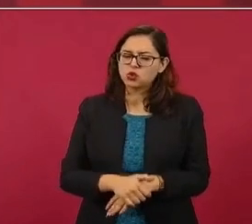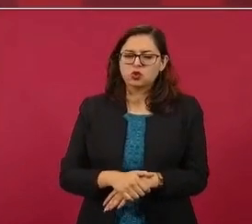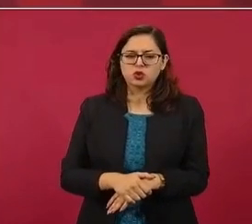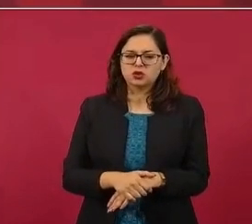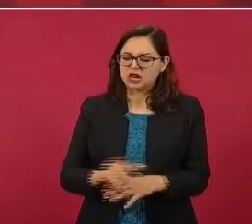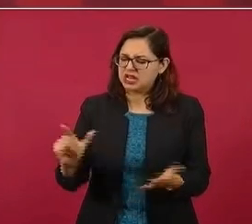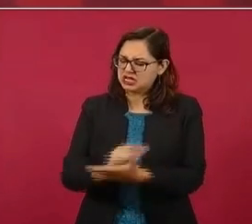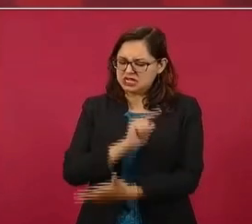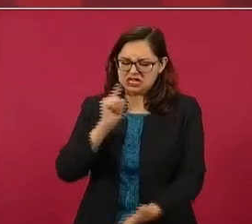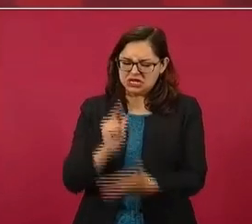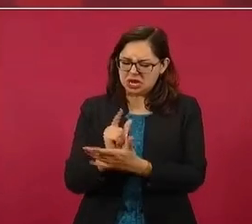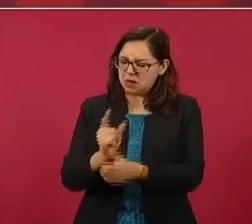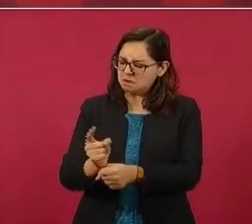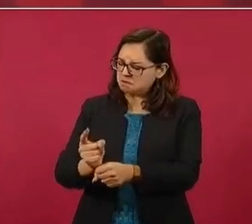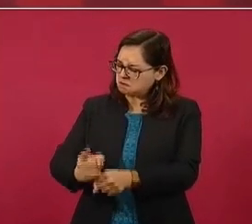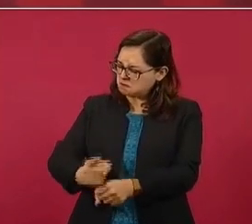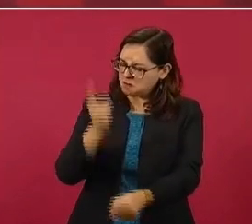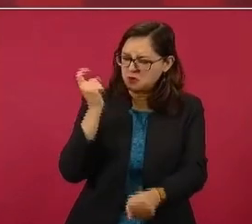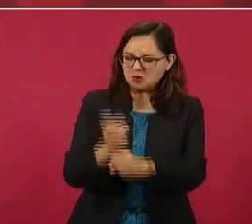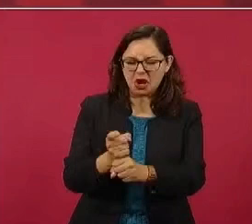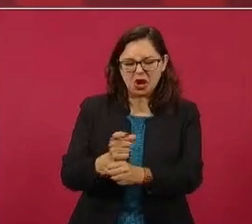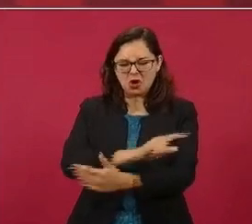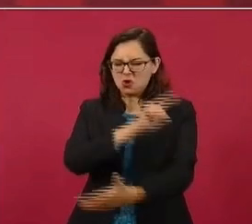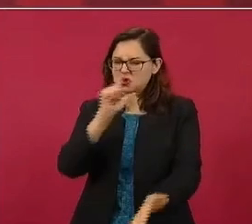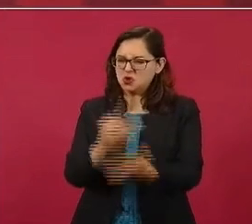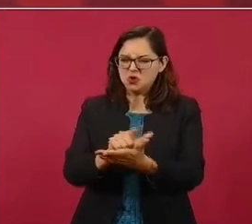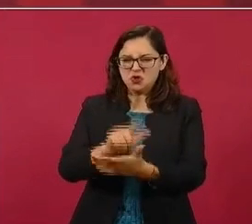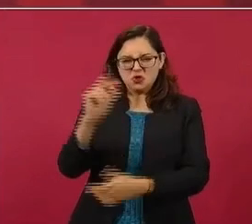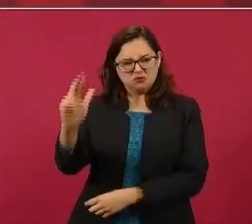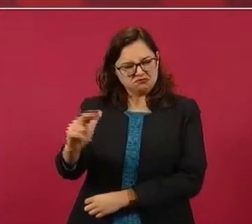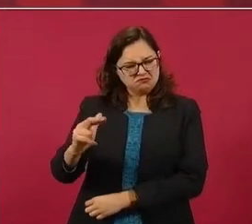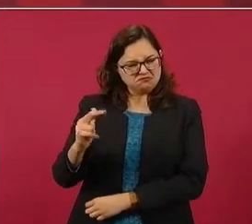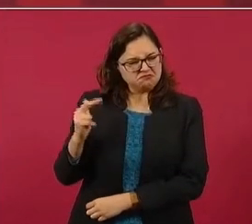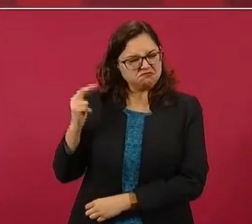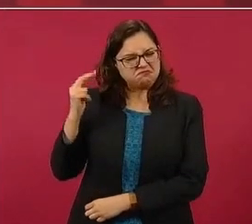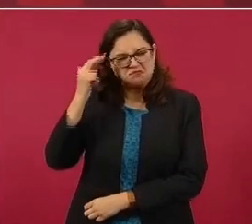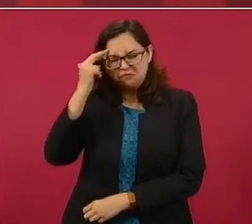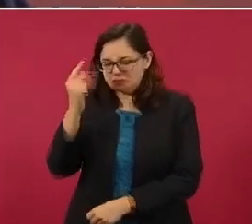Y la ley es la ley y el Estado de Derecho